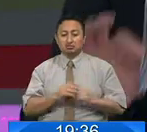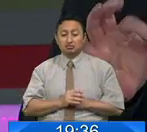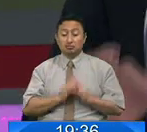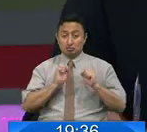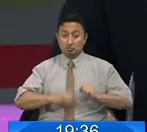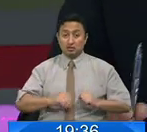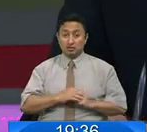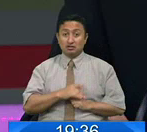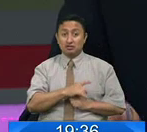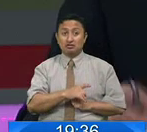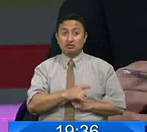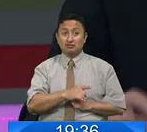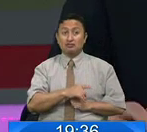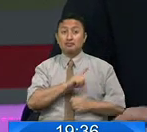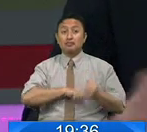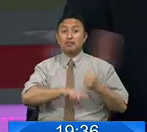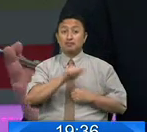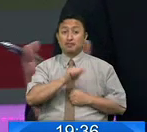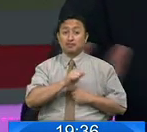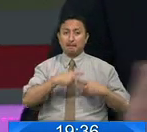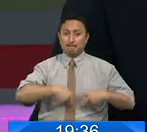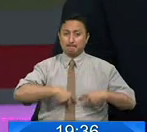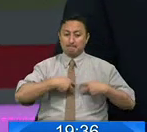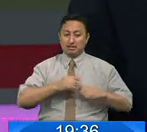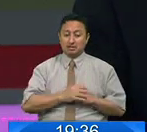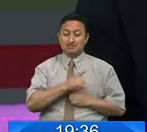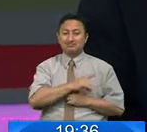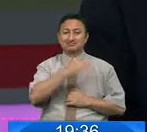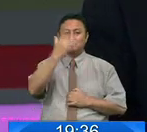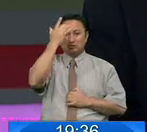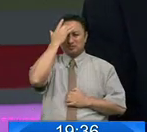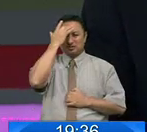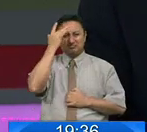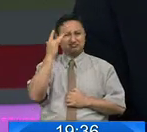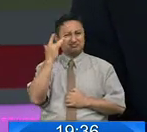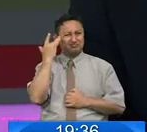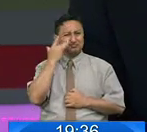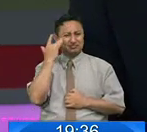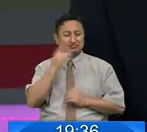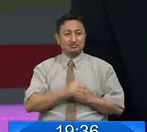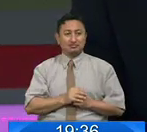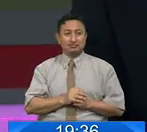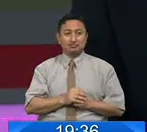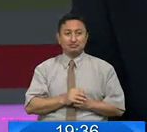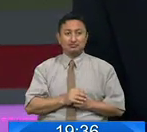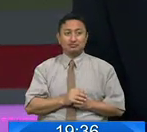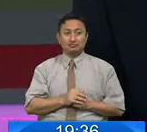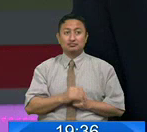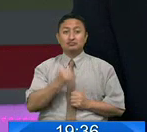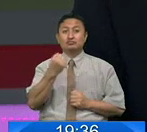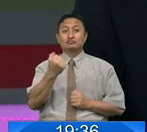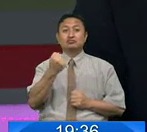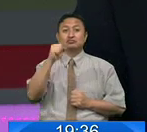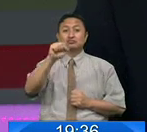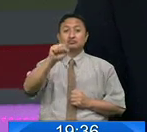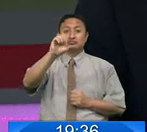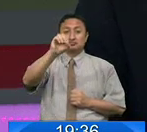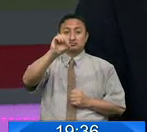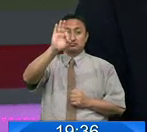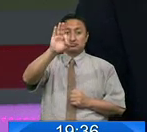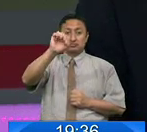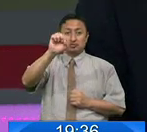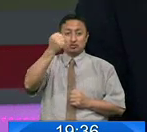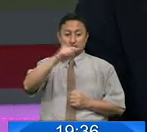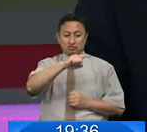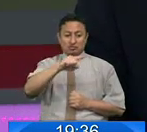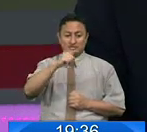darle una mejor calidad de vida a su hija ella padece una extraña enfermedad se llama el síndrome de sotos raro enfermedad